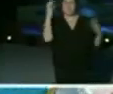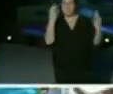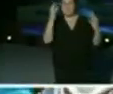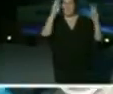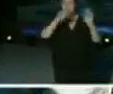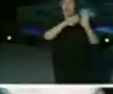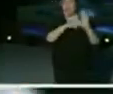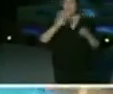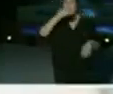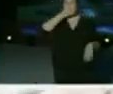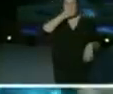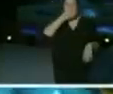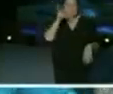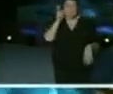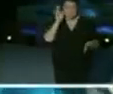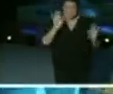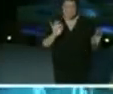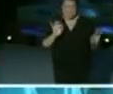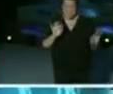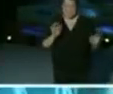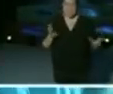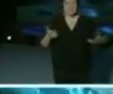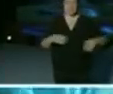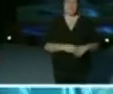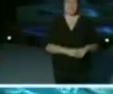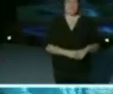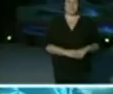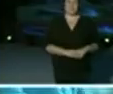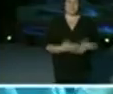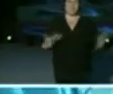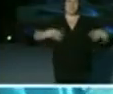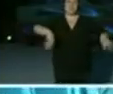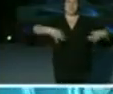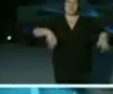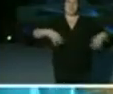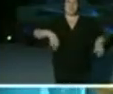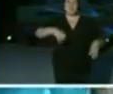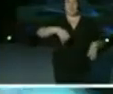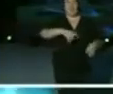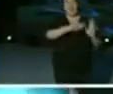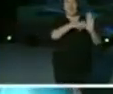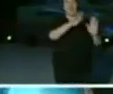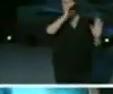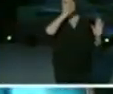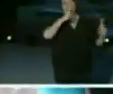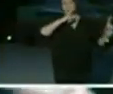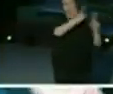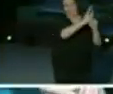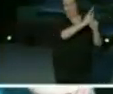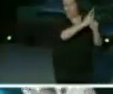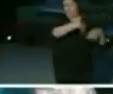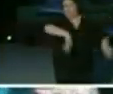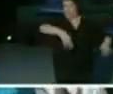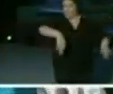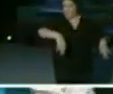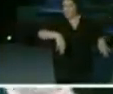Mordaza. Es un poco genérico, una cosa que generalmente estamos todos en contra de la ley Mordaza, pero no,